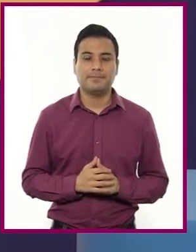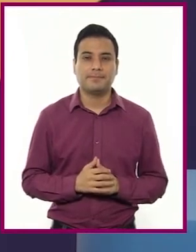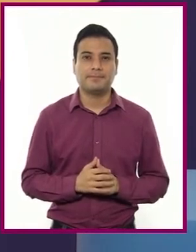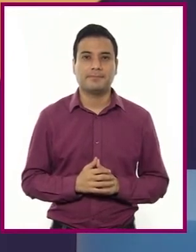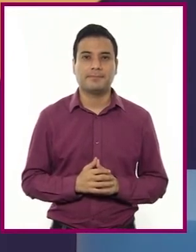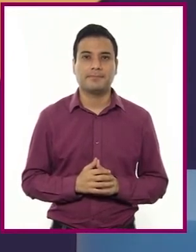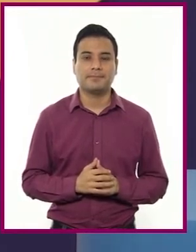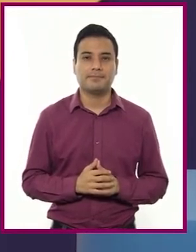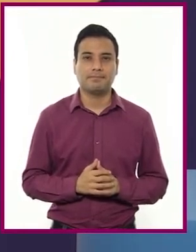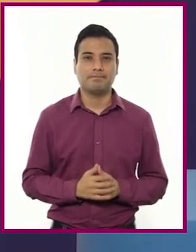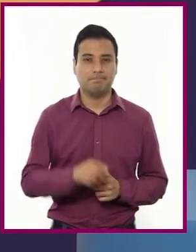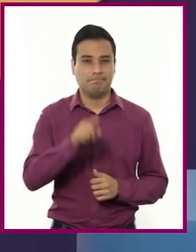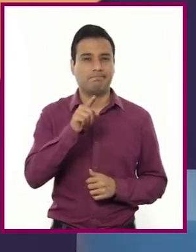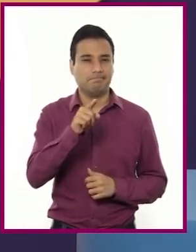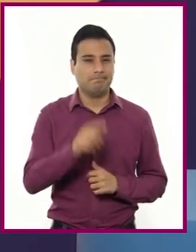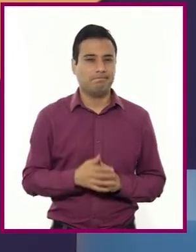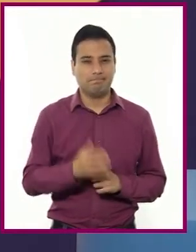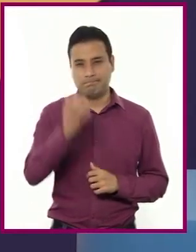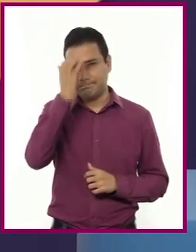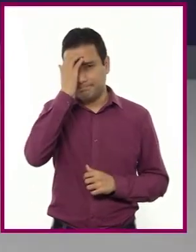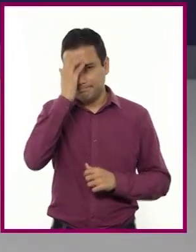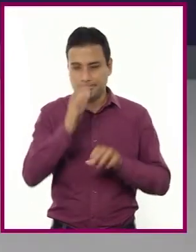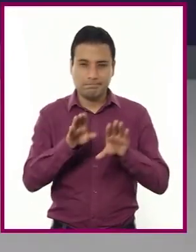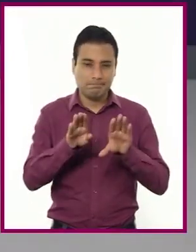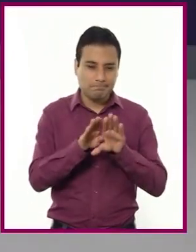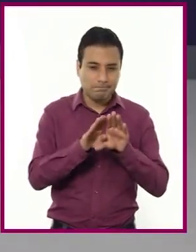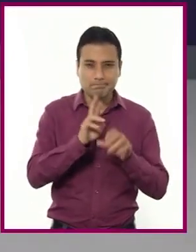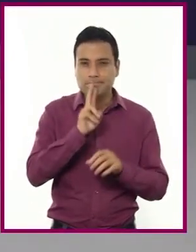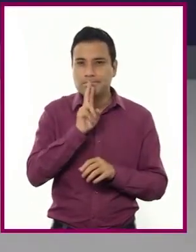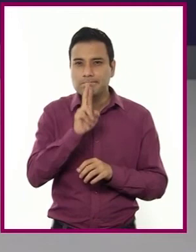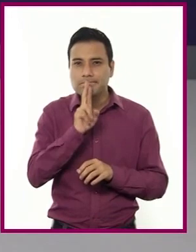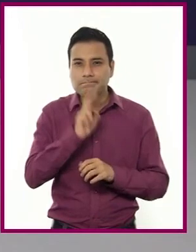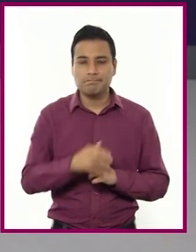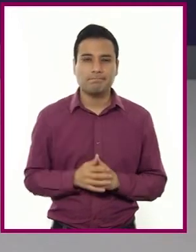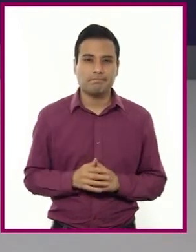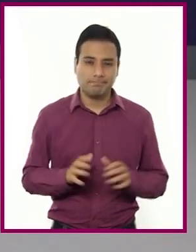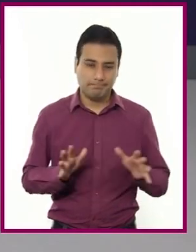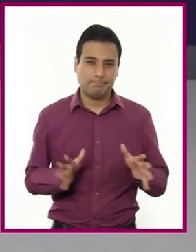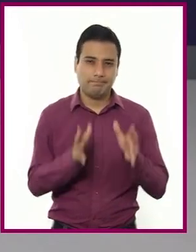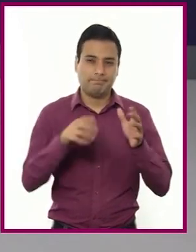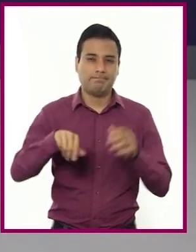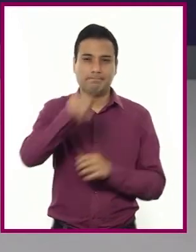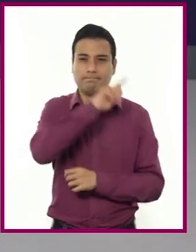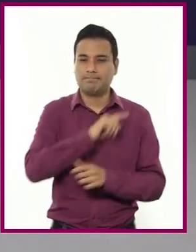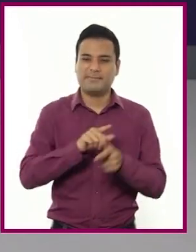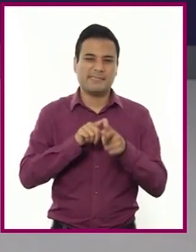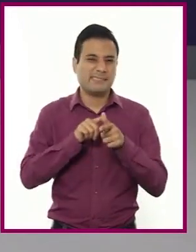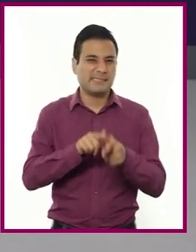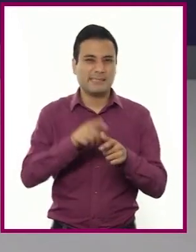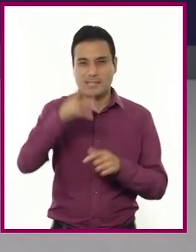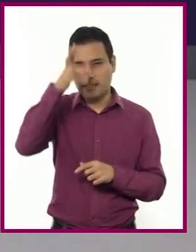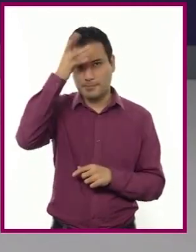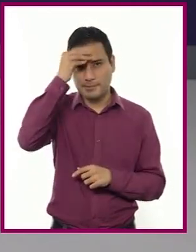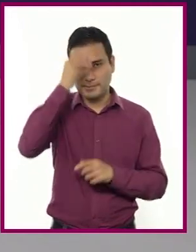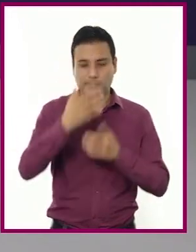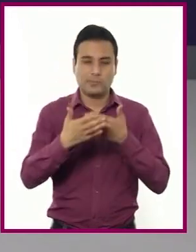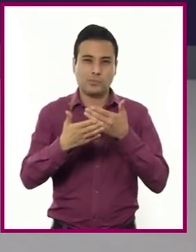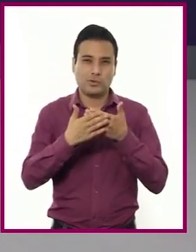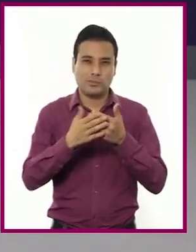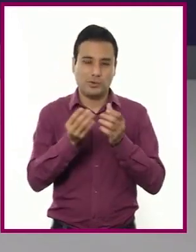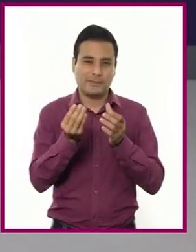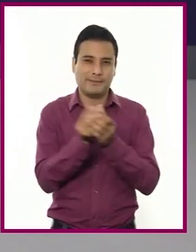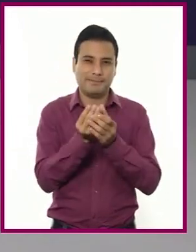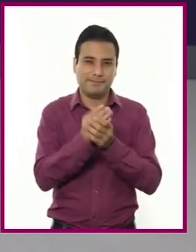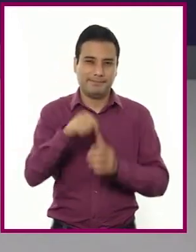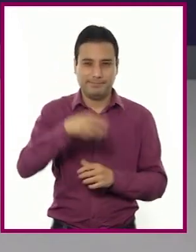paréntesis para aplicar la propiedad distributiva. Les invitamos a que sigan explorando en los programas de Aprende